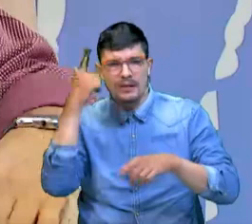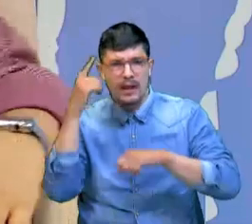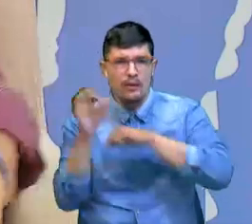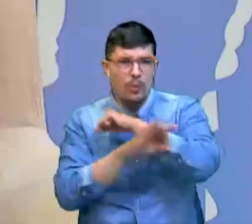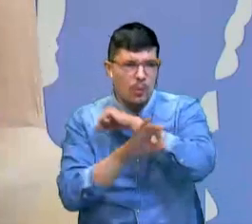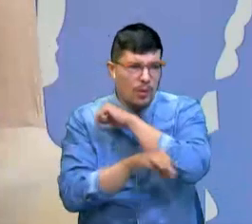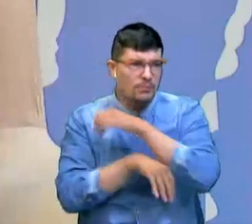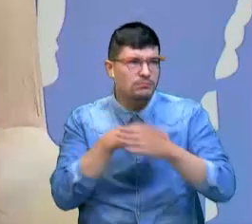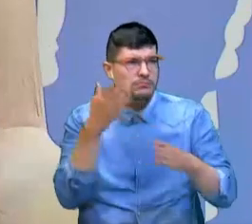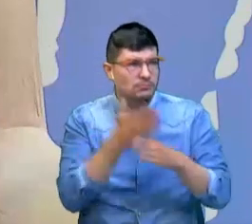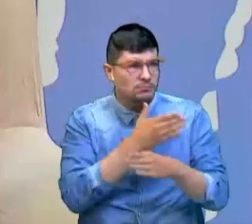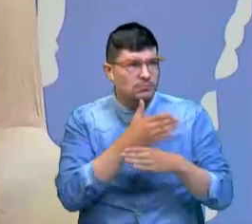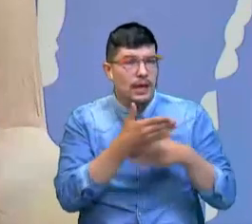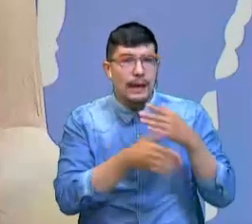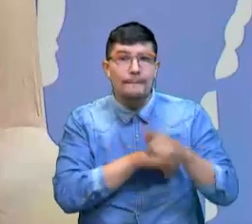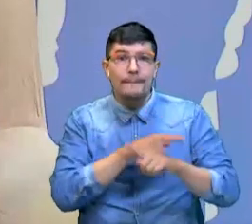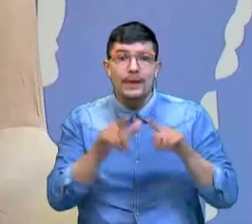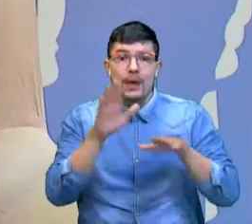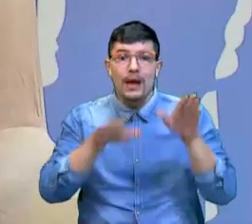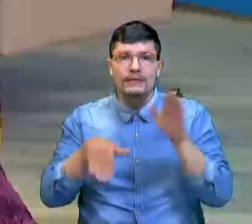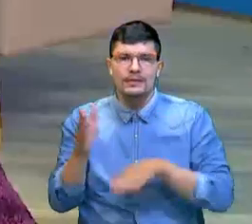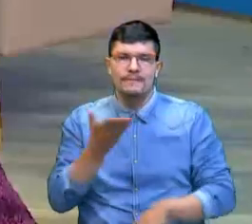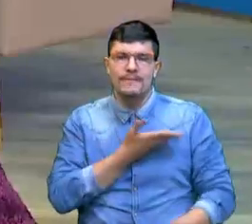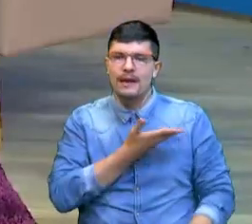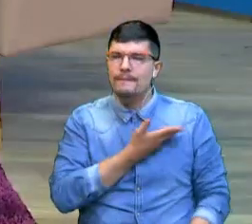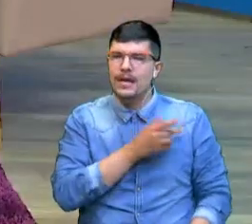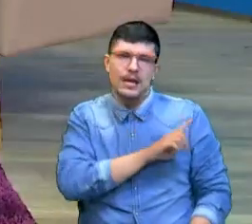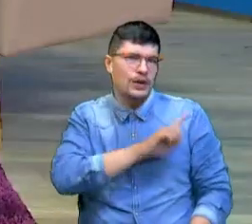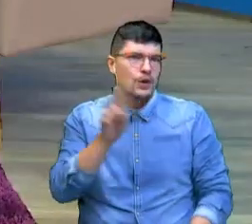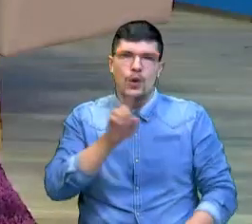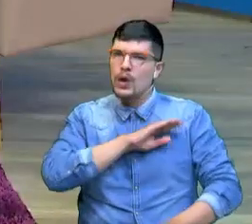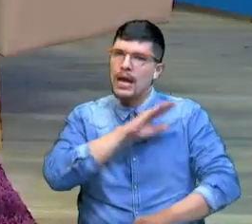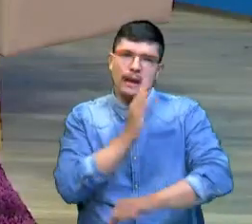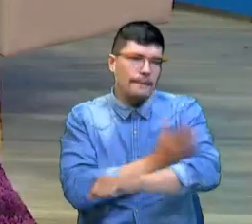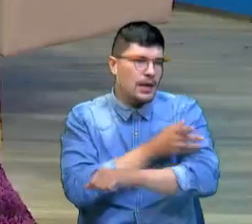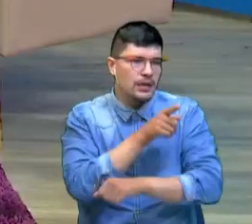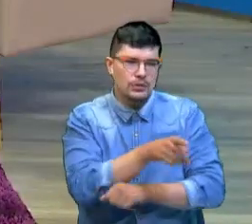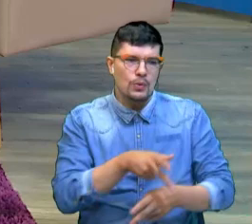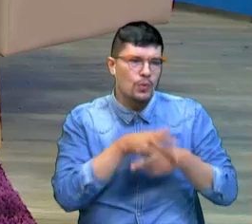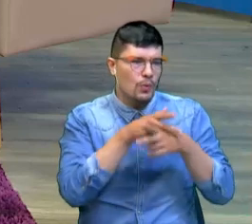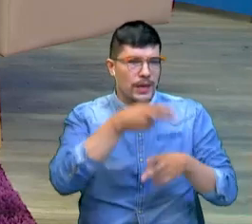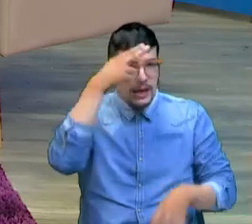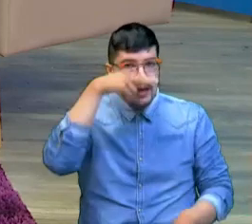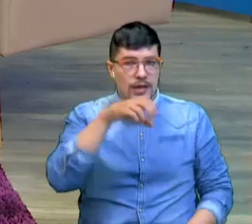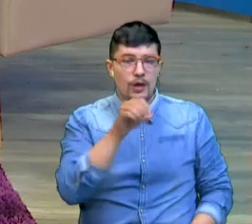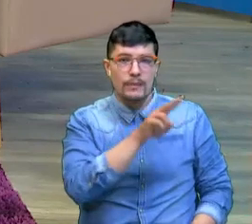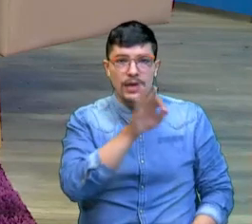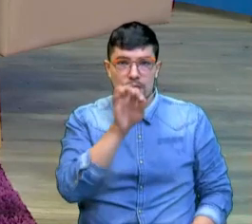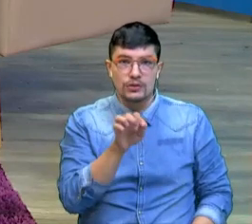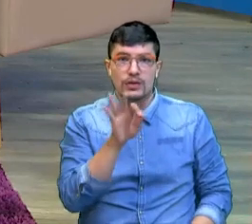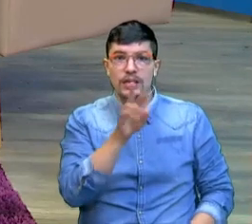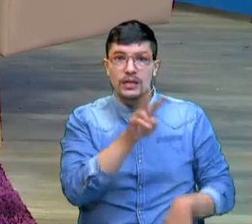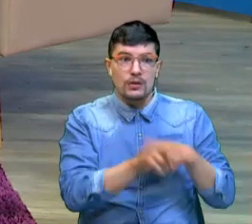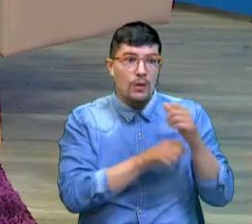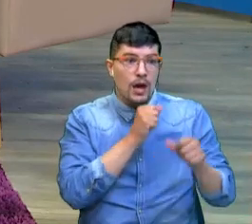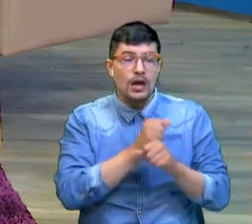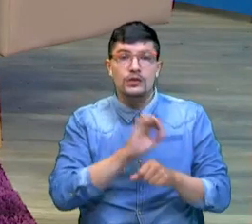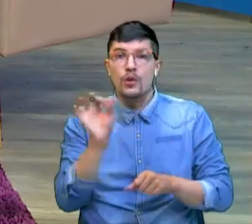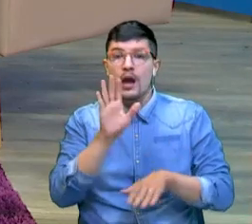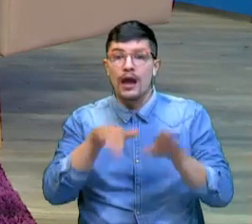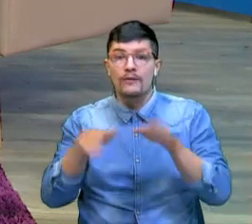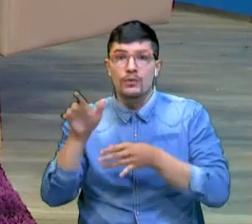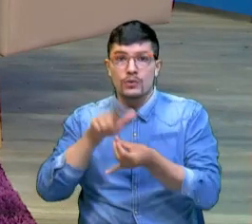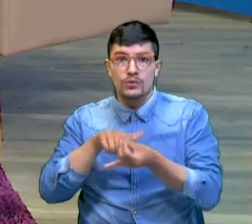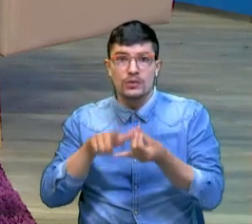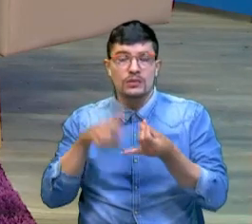enfermedades donde muchas veces la madre no es capaz de cuidar ya a este hijo de 28, de 30, de 32 años. O unos casos